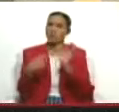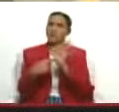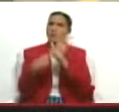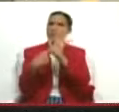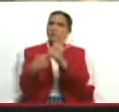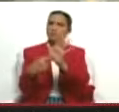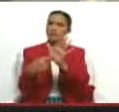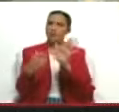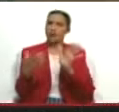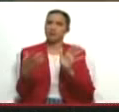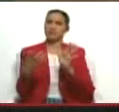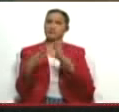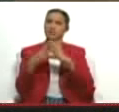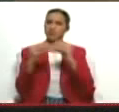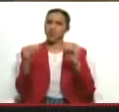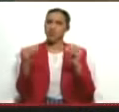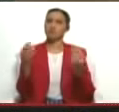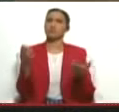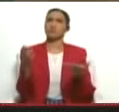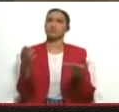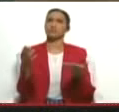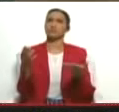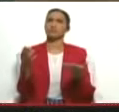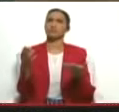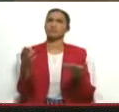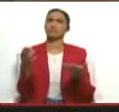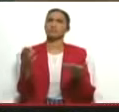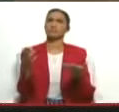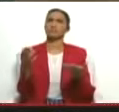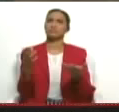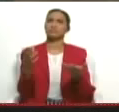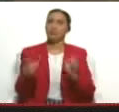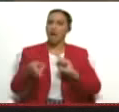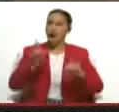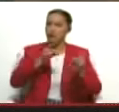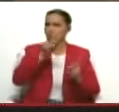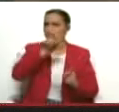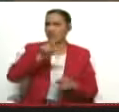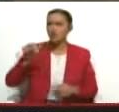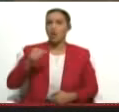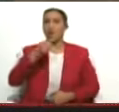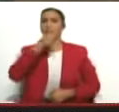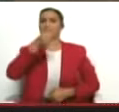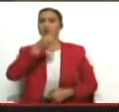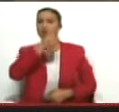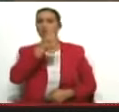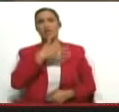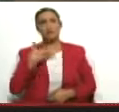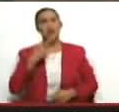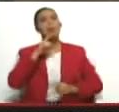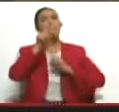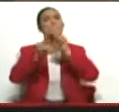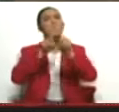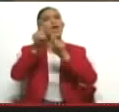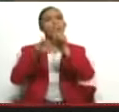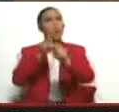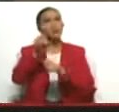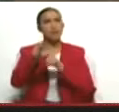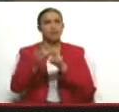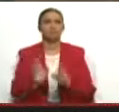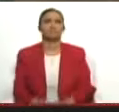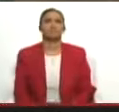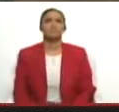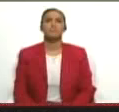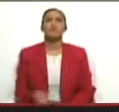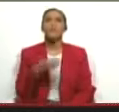algunos responsables que quieren hacernos algunas interrogantes con mucho gusto pues lo voy a atender brevemente por favor Muy buenas